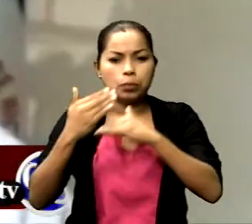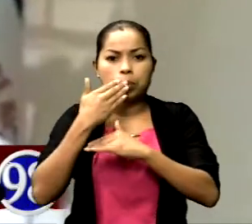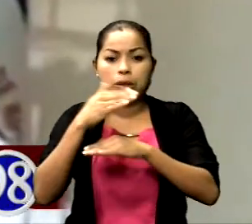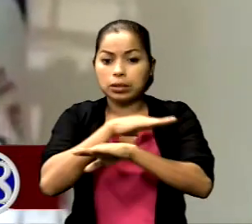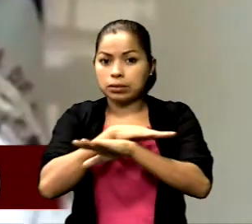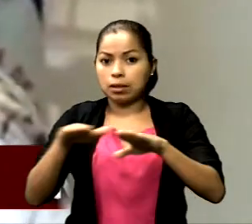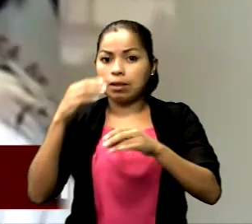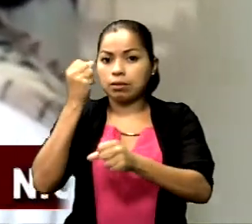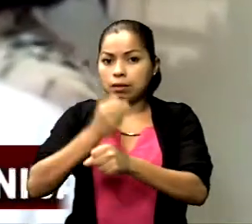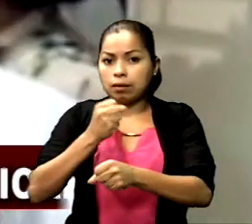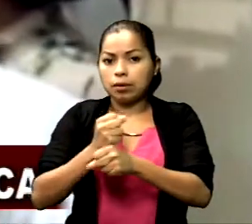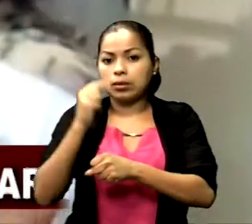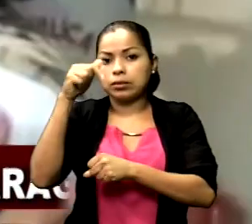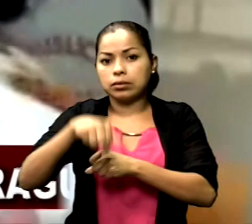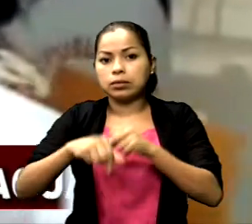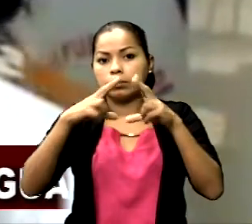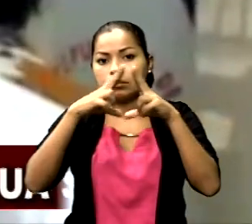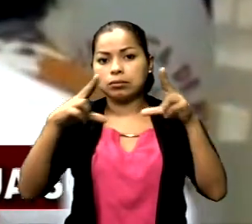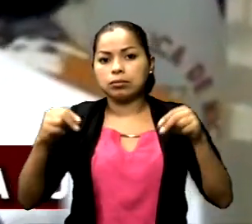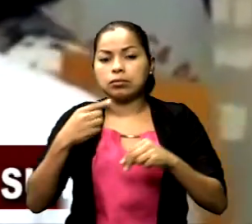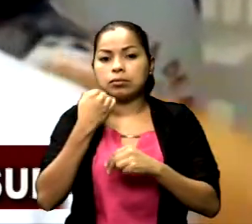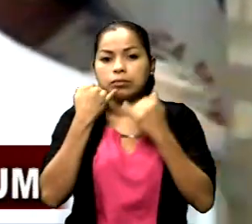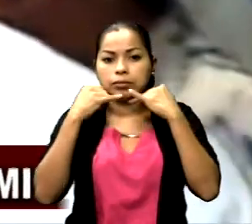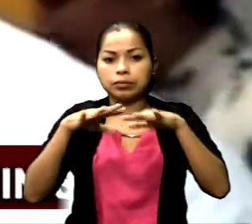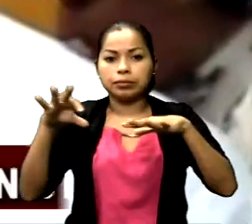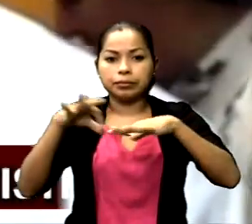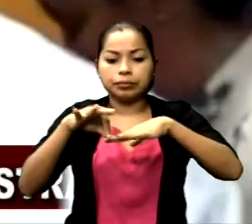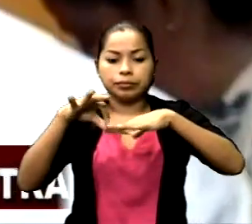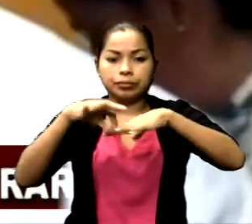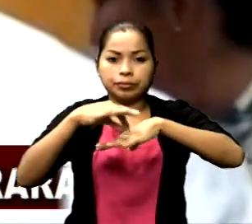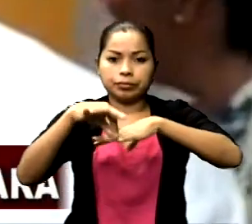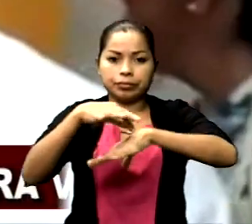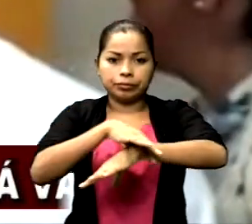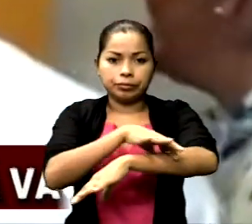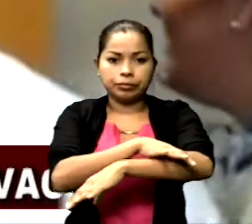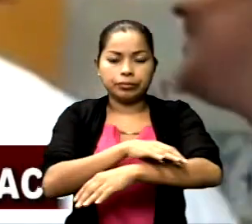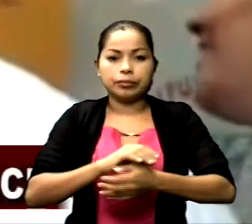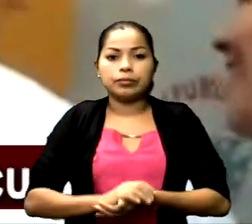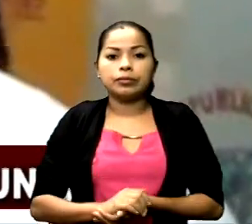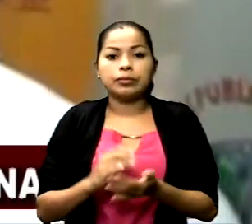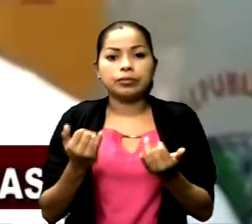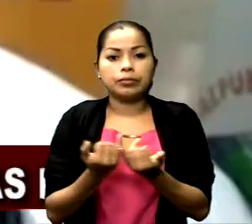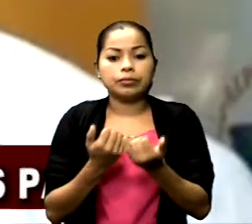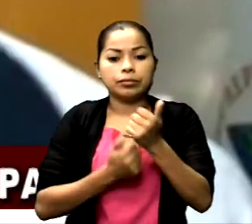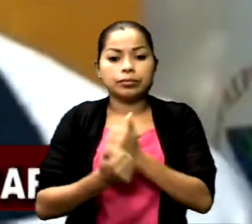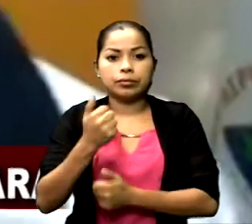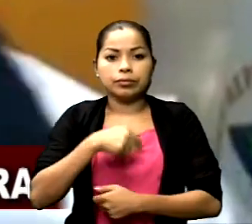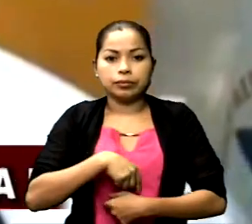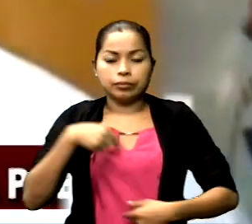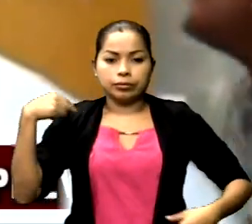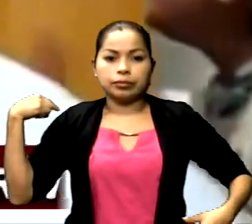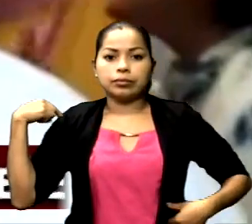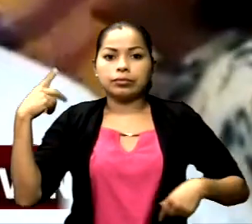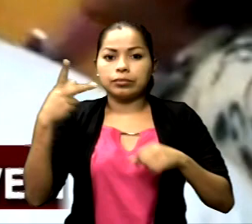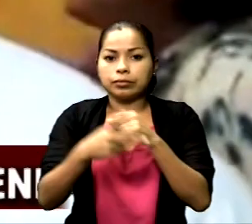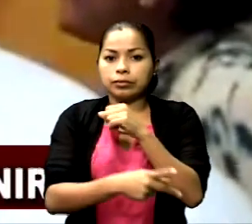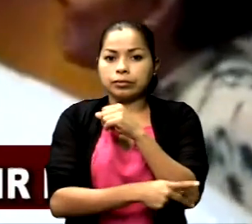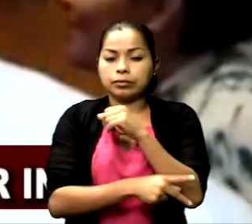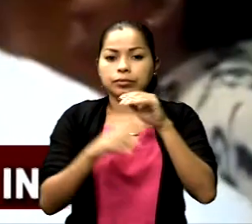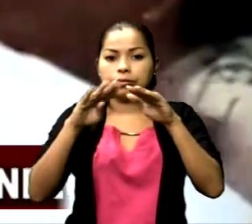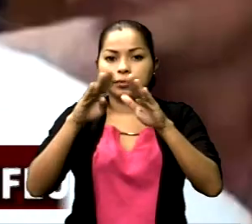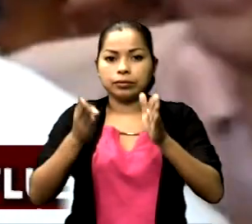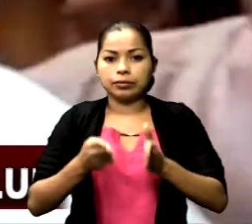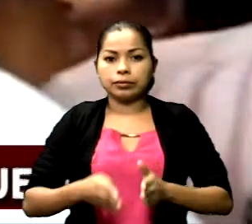misión diplomática en Nicaragua, anunció la compañera Rosario Murillo. Asimismo, la vicepresidenta de la República,